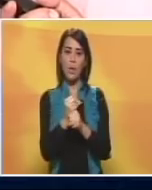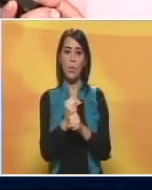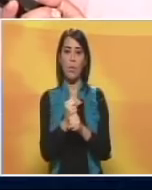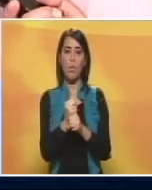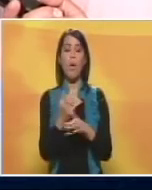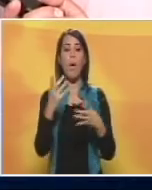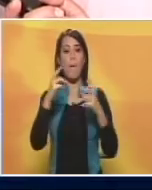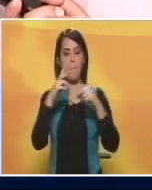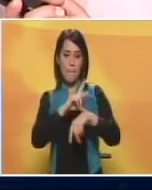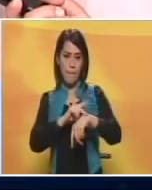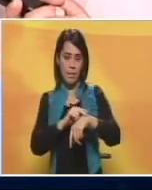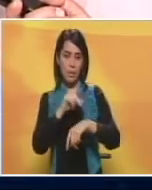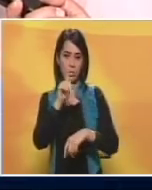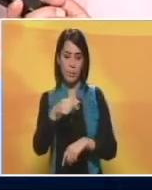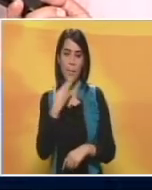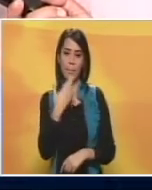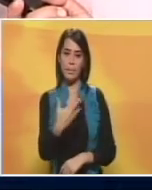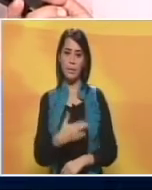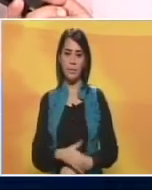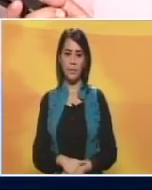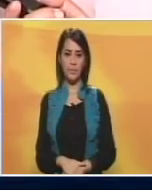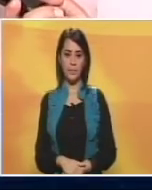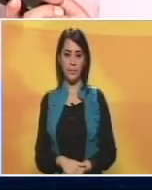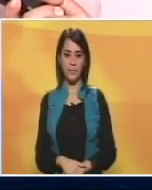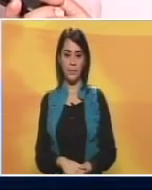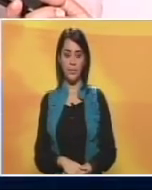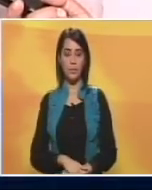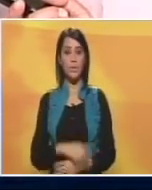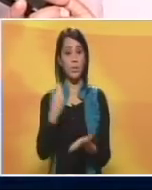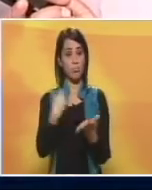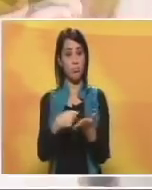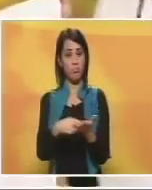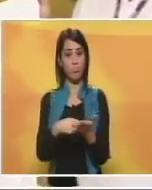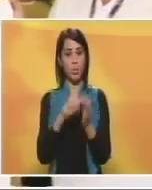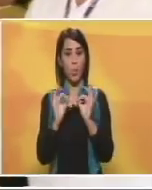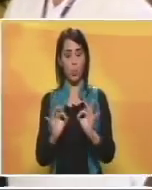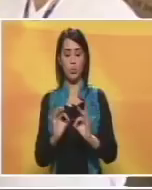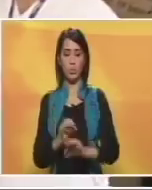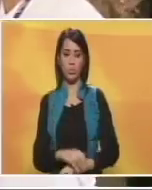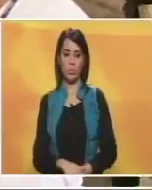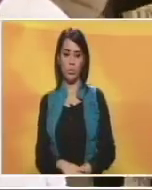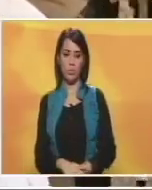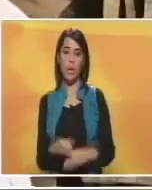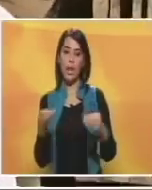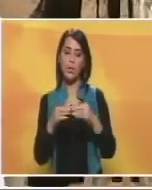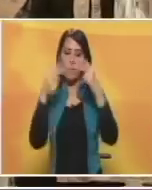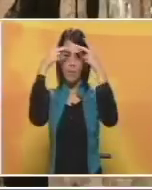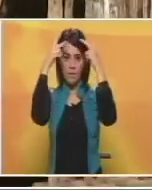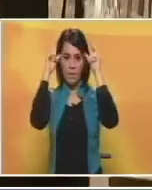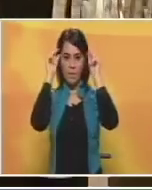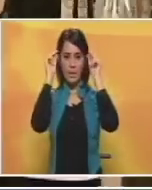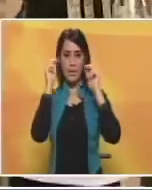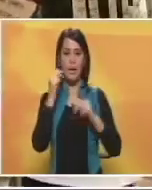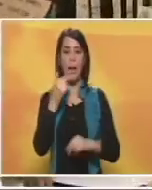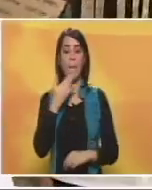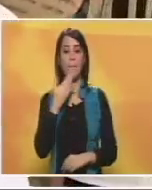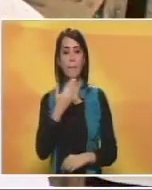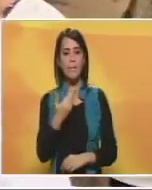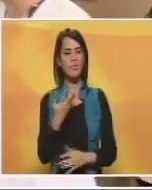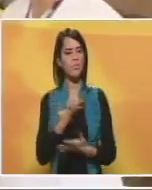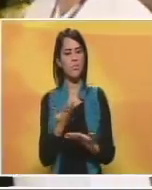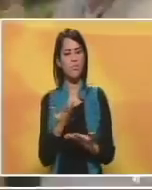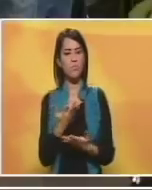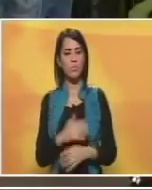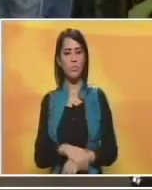empleados, médicos, que lo único que estamos exigiendo es que se nos dé un salario digno. El gremio de enfermería en lo particular señaló que